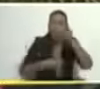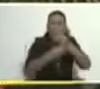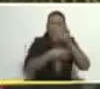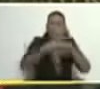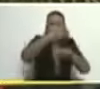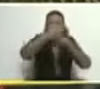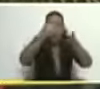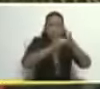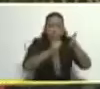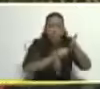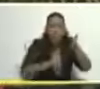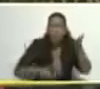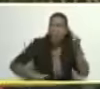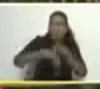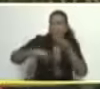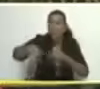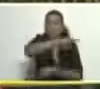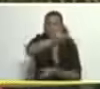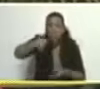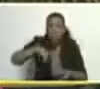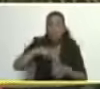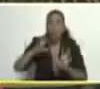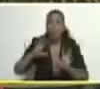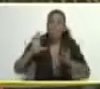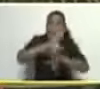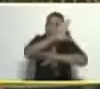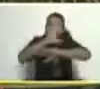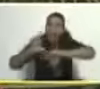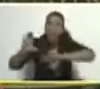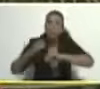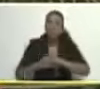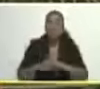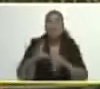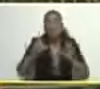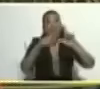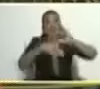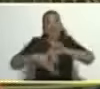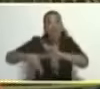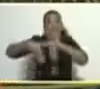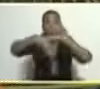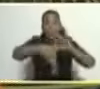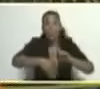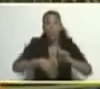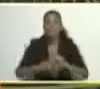entre todos nosotros, las naciones del Caribe y de Latinoamérica.